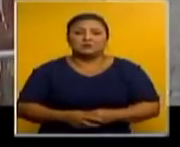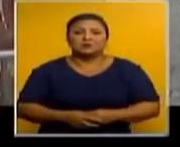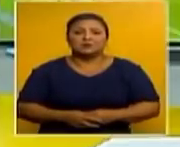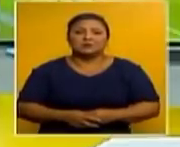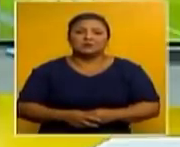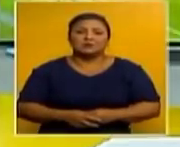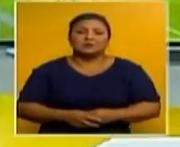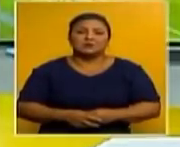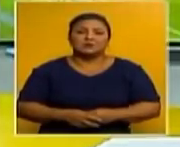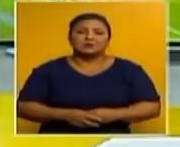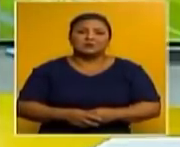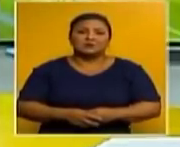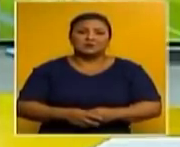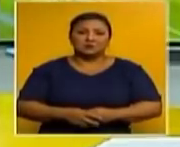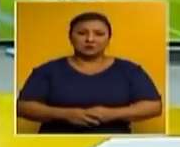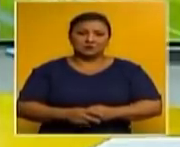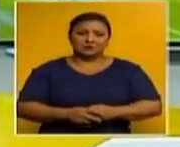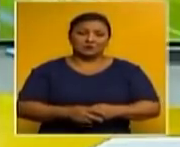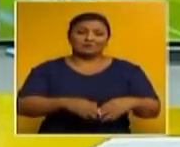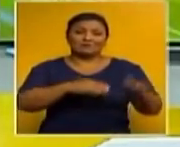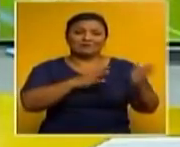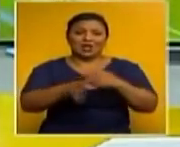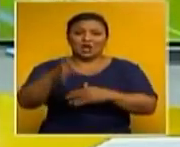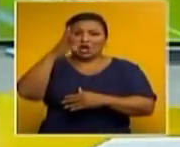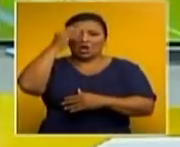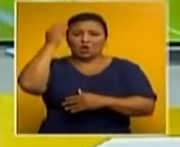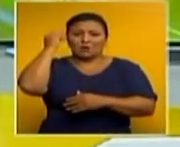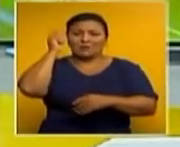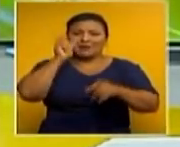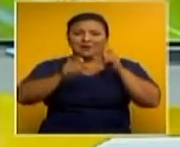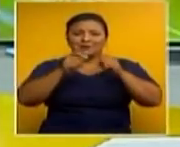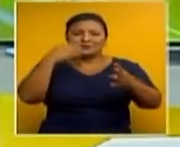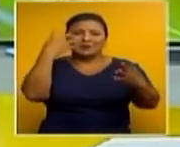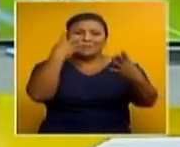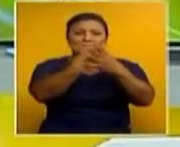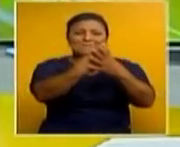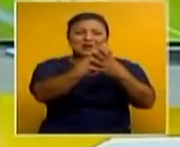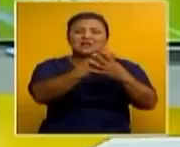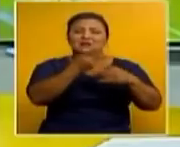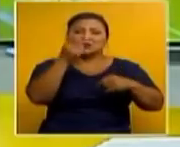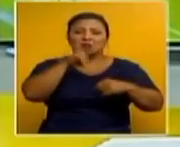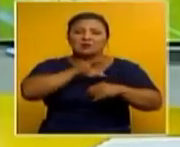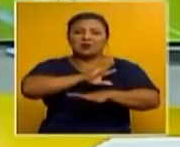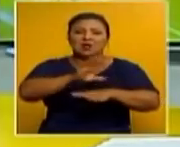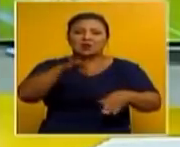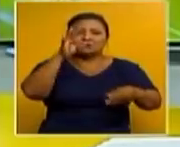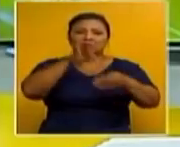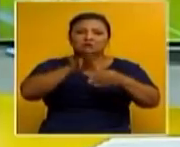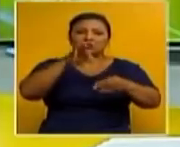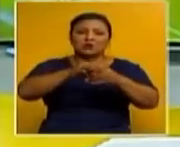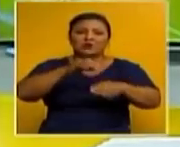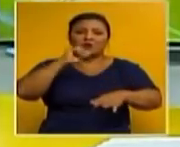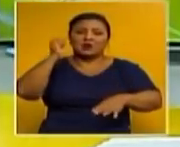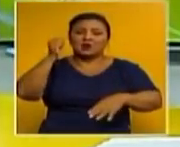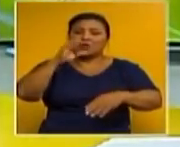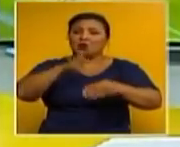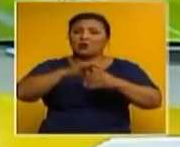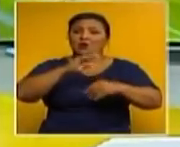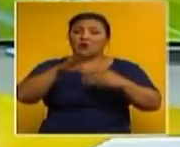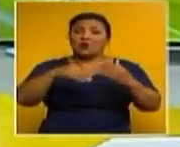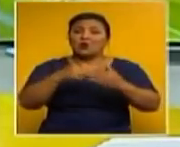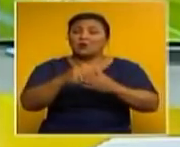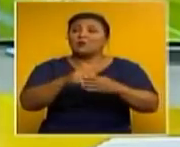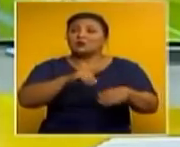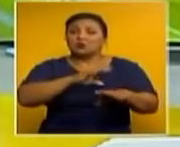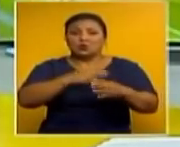1. En Riobamba, las personas privadas de libertad ejercieron su derecho al voto sin novedades, mientras que